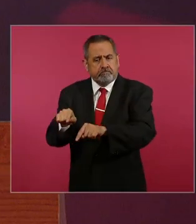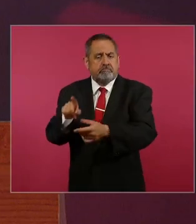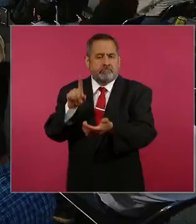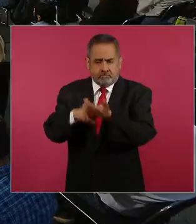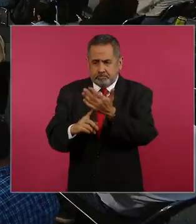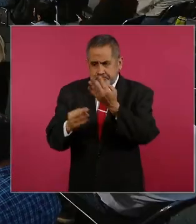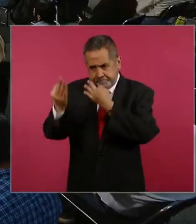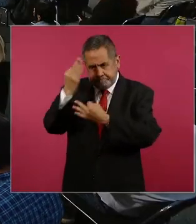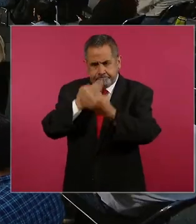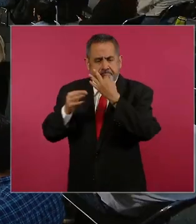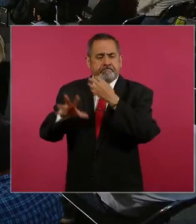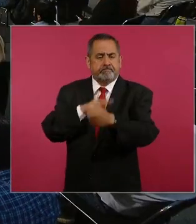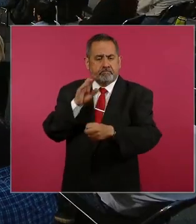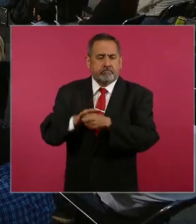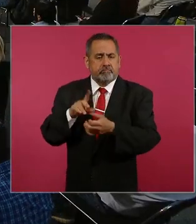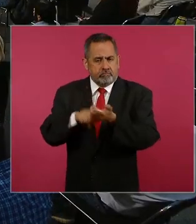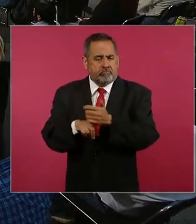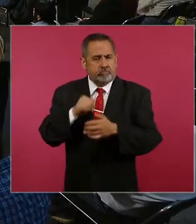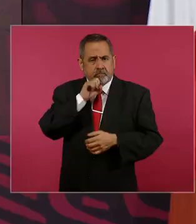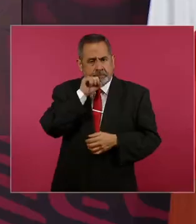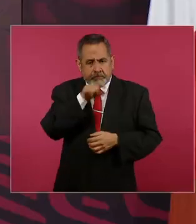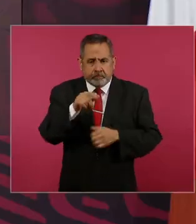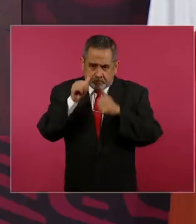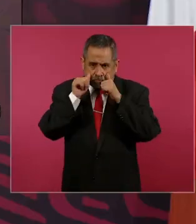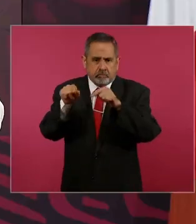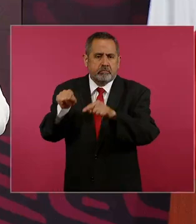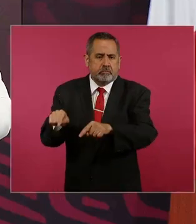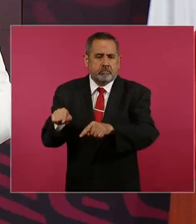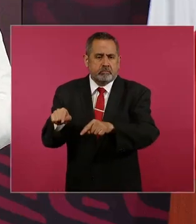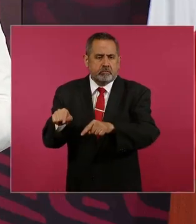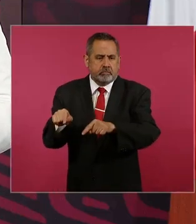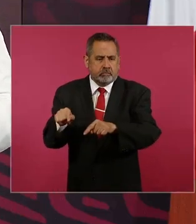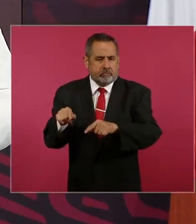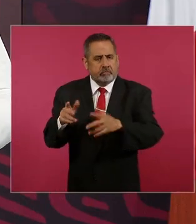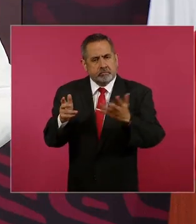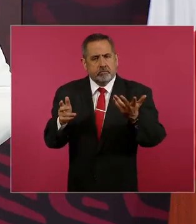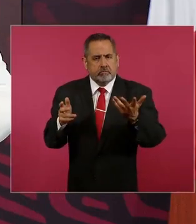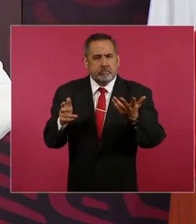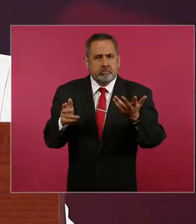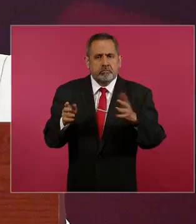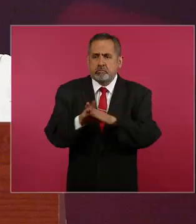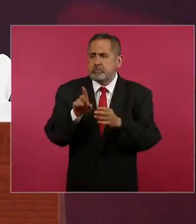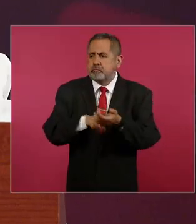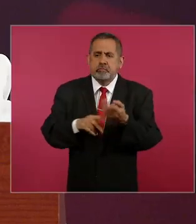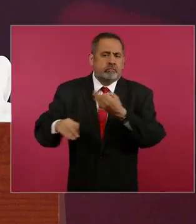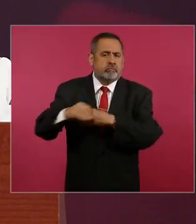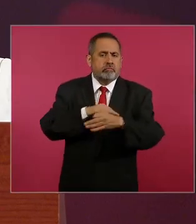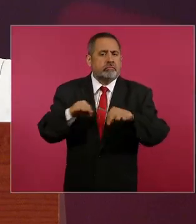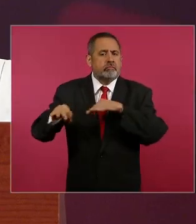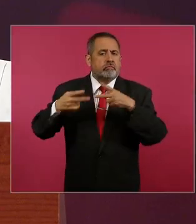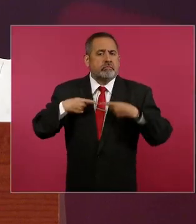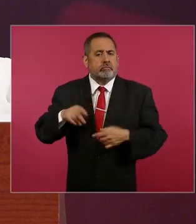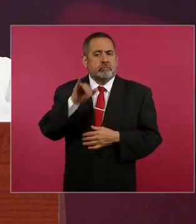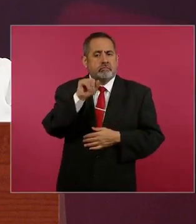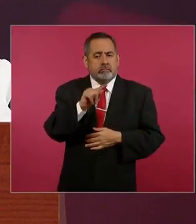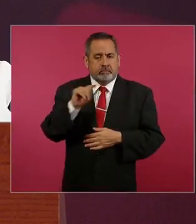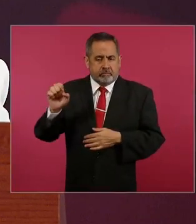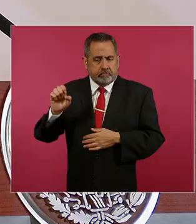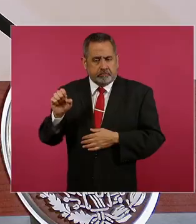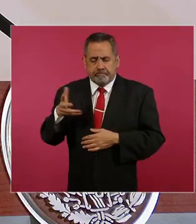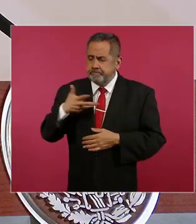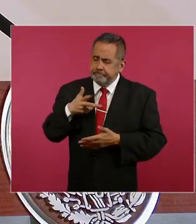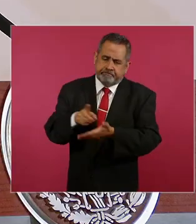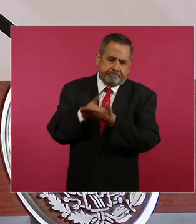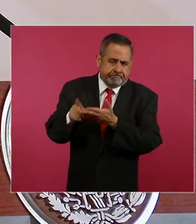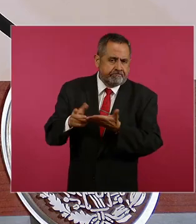tengamos una mejor atención y pues los trabajadores del Issste están en toda